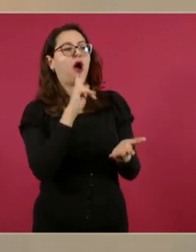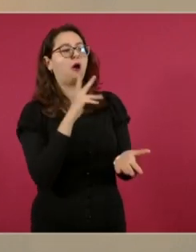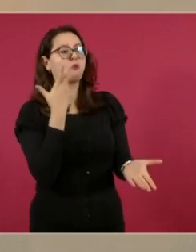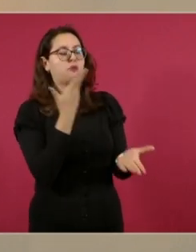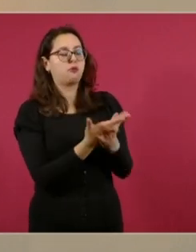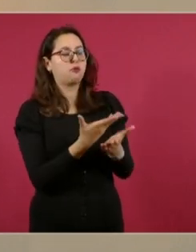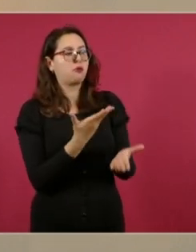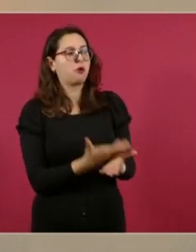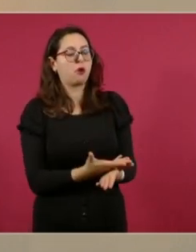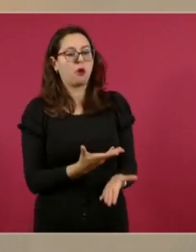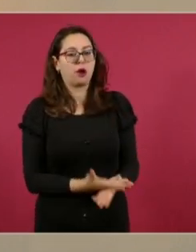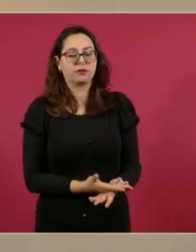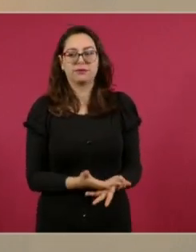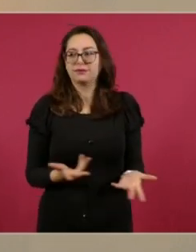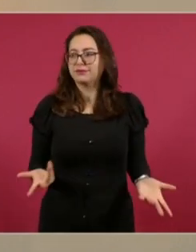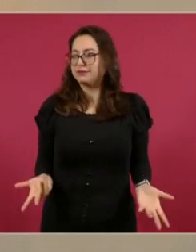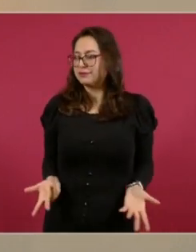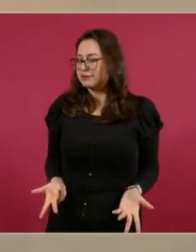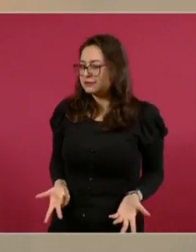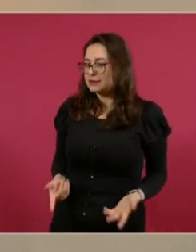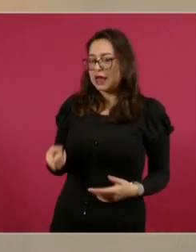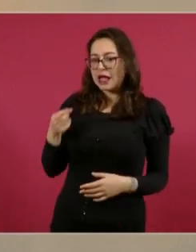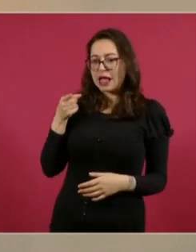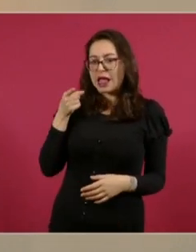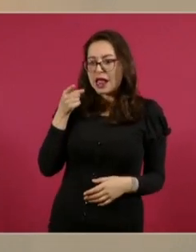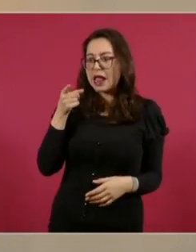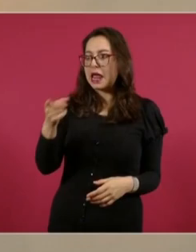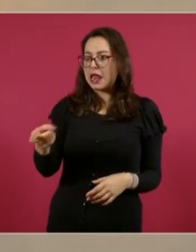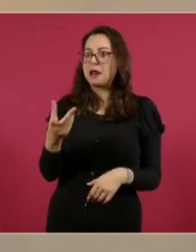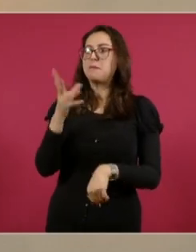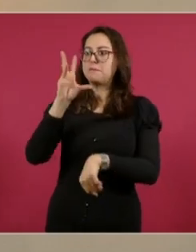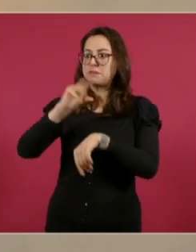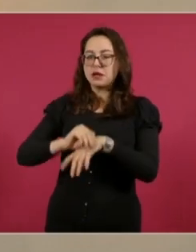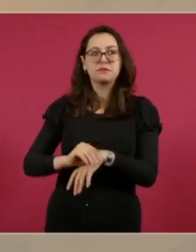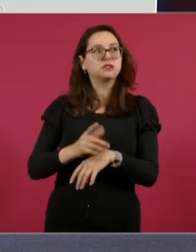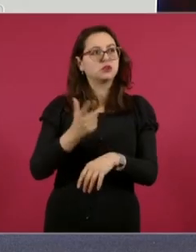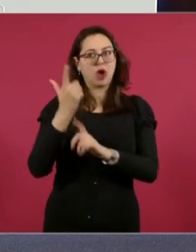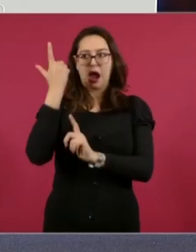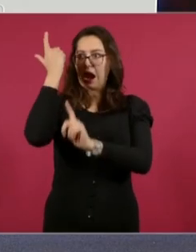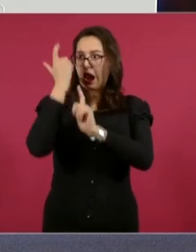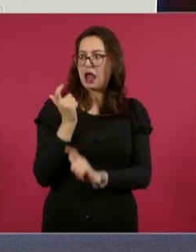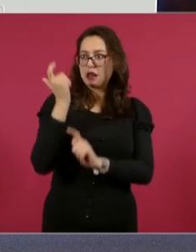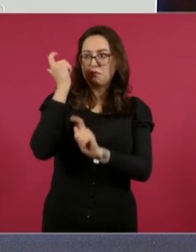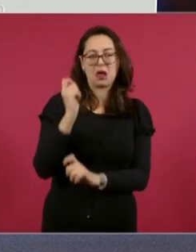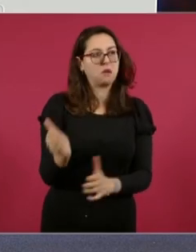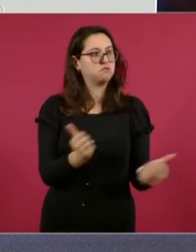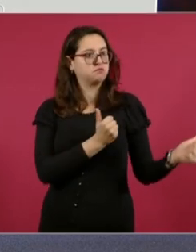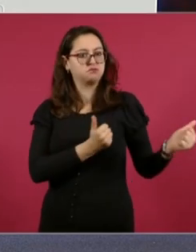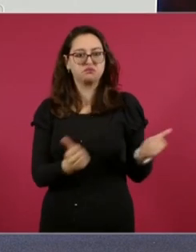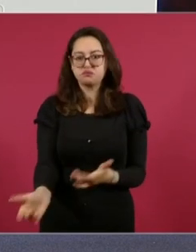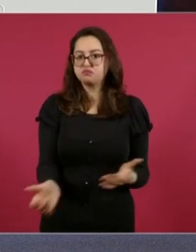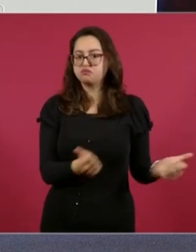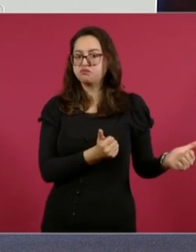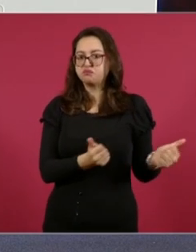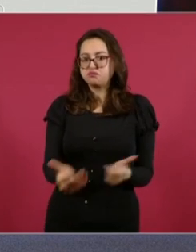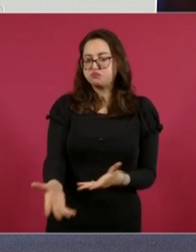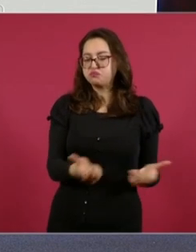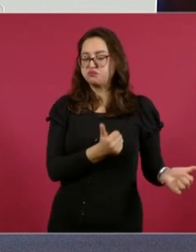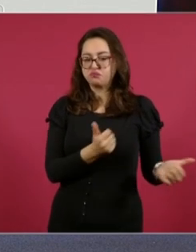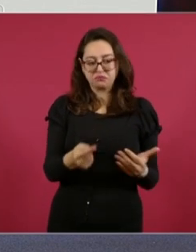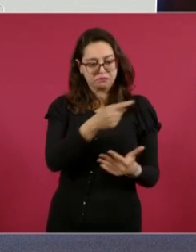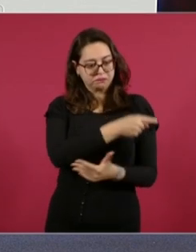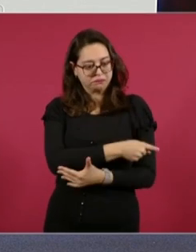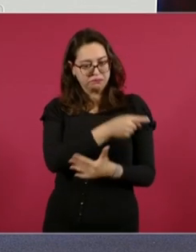N. por el delito de omisión al no impedir la introducción a territorio nacional en forma clandestina de armas